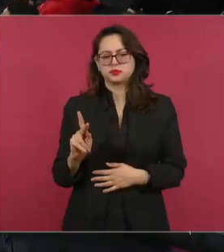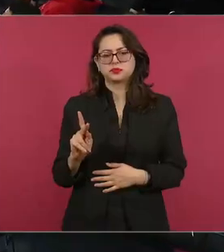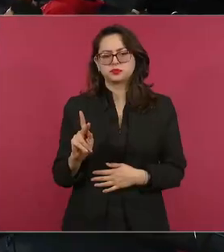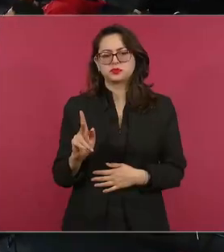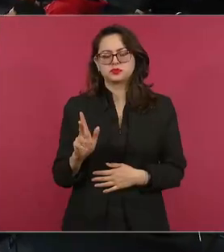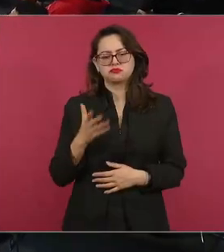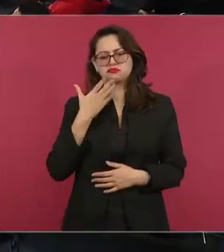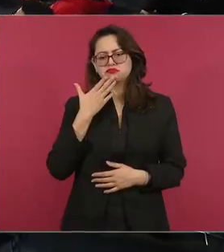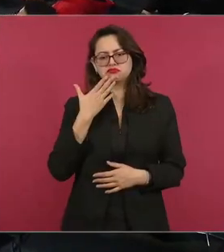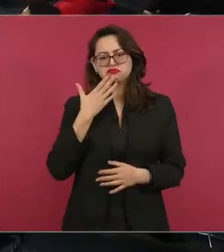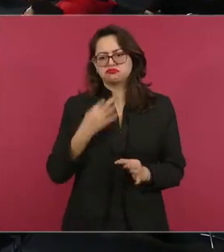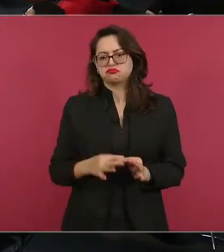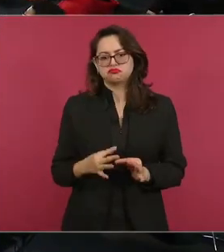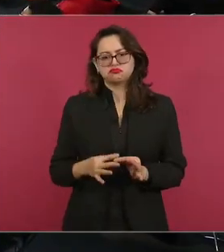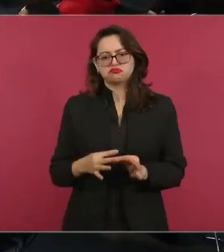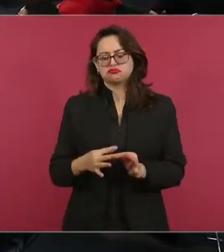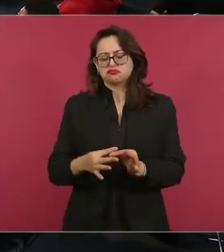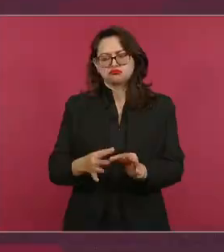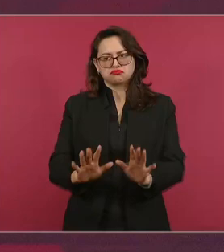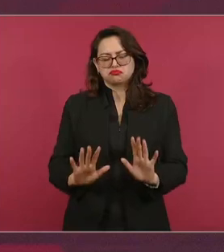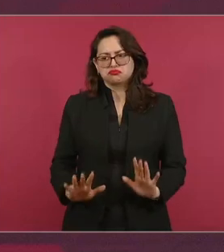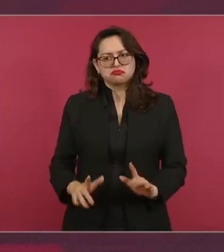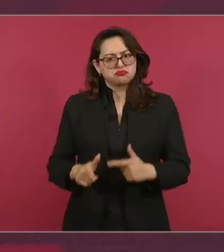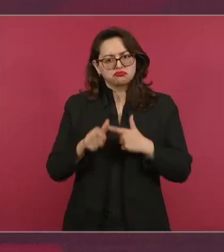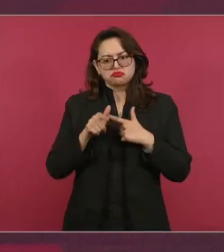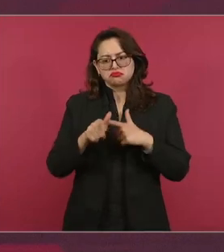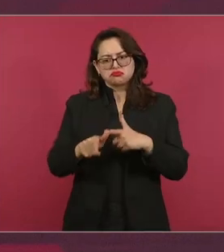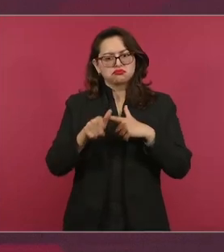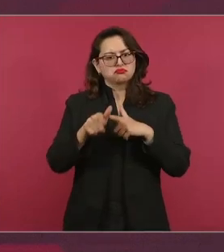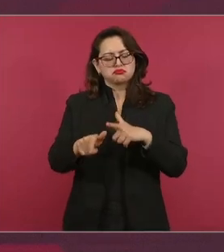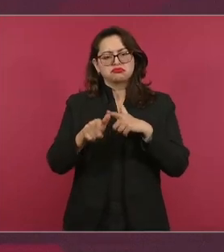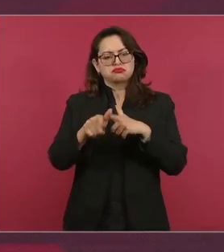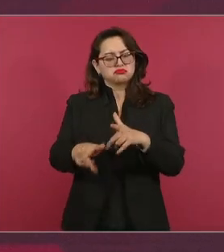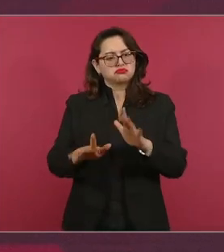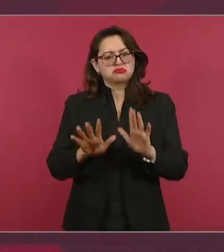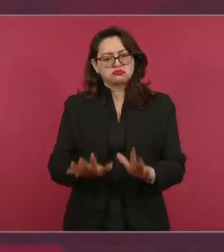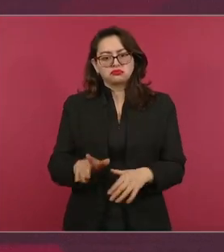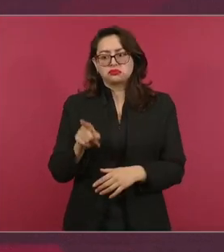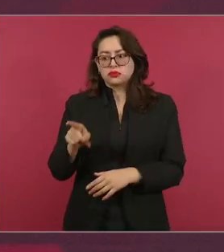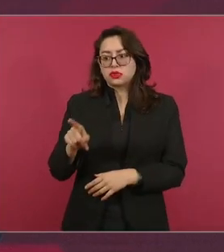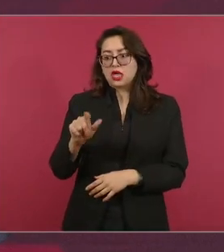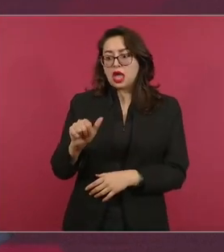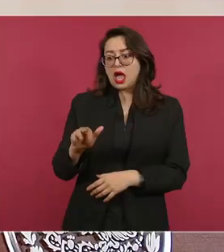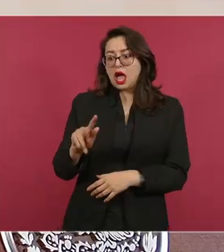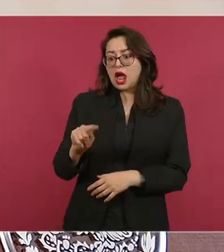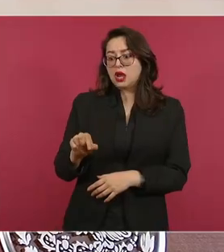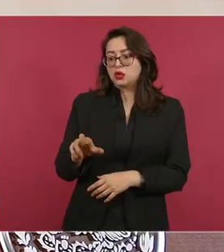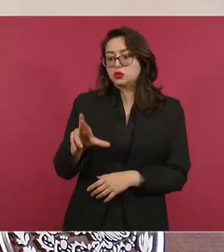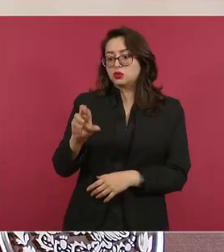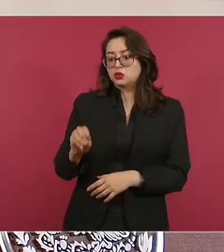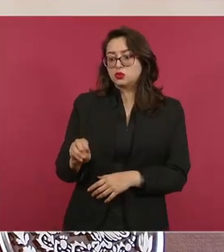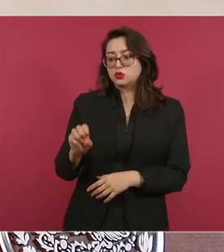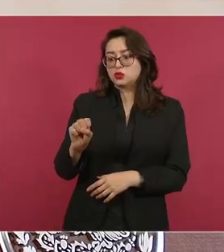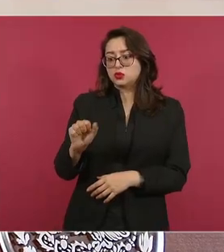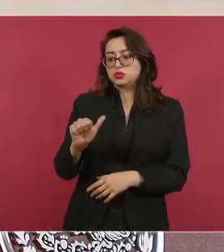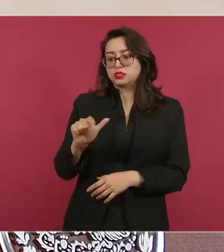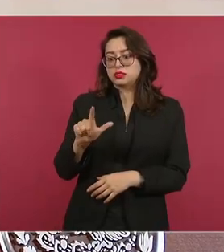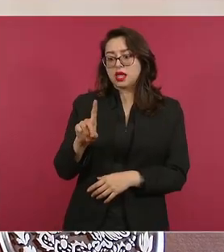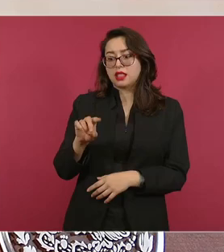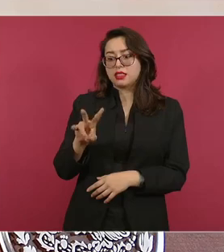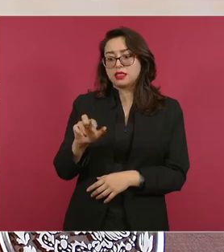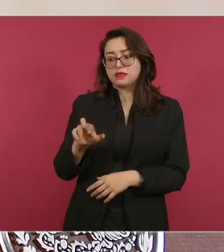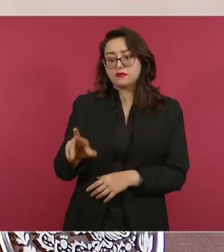Ya estamos. Y le deseo a Arturo Saldívar que le vaya